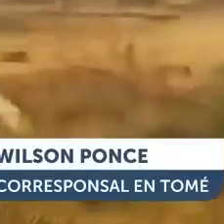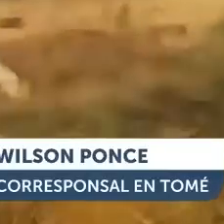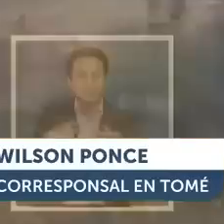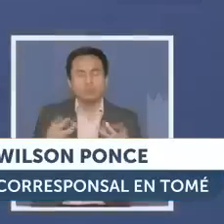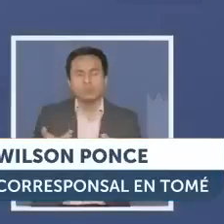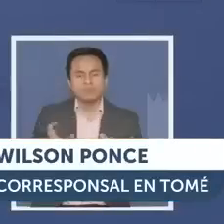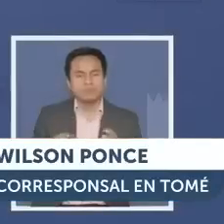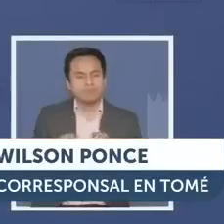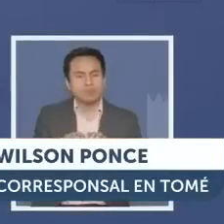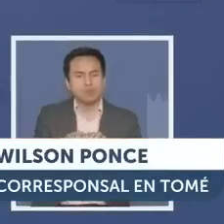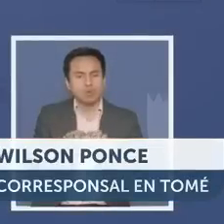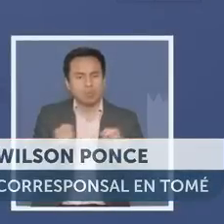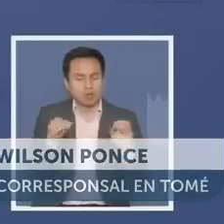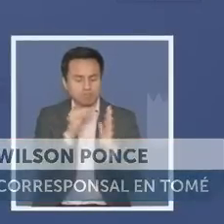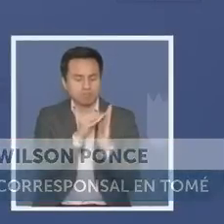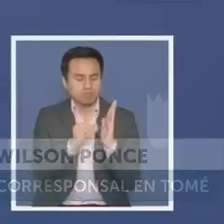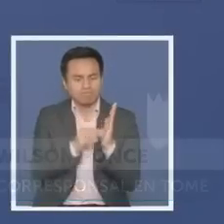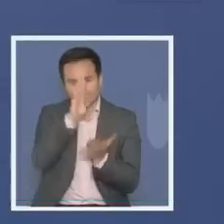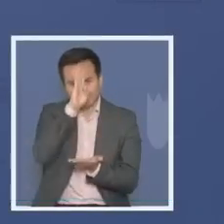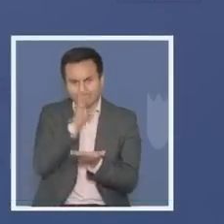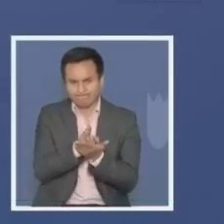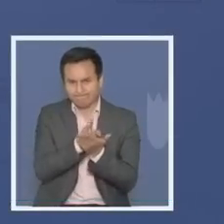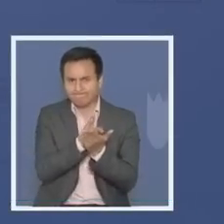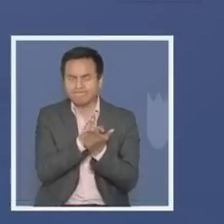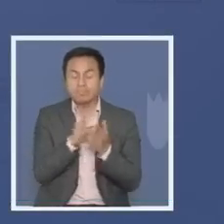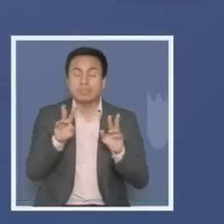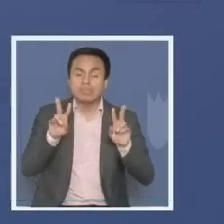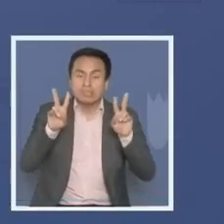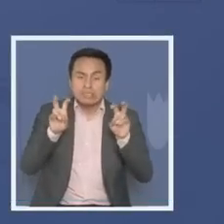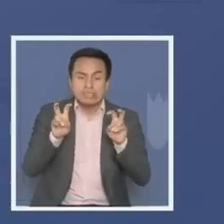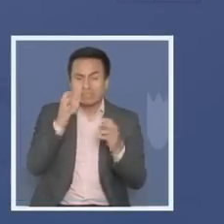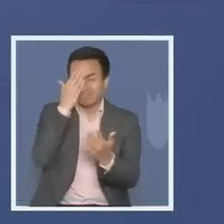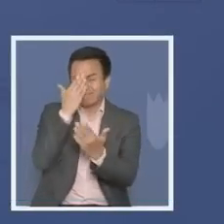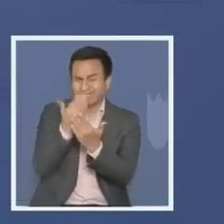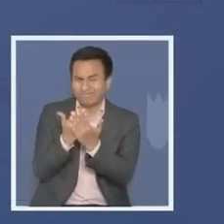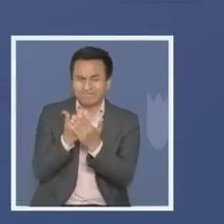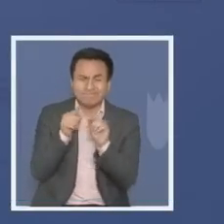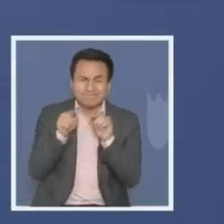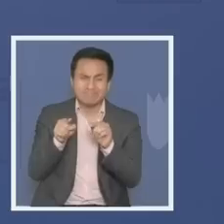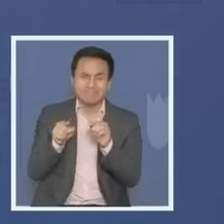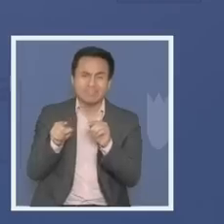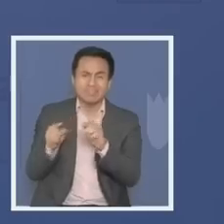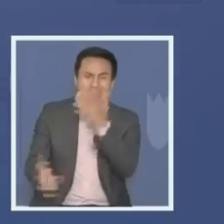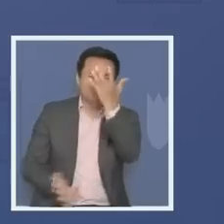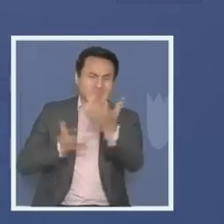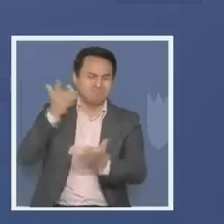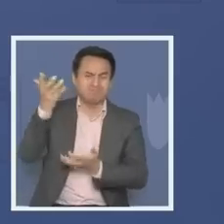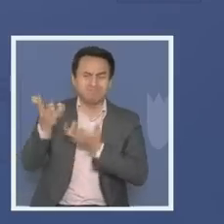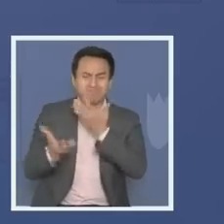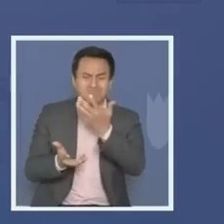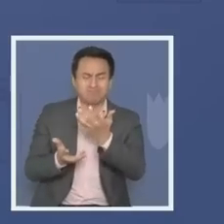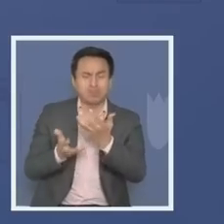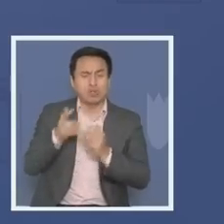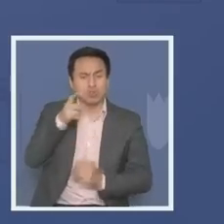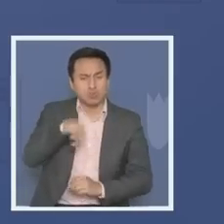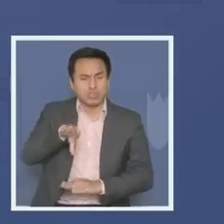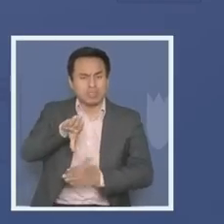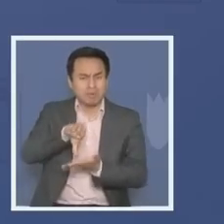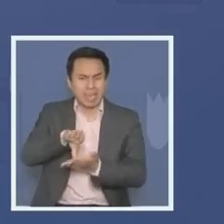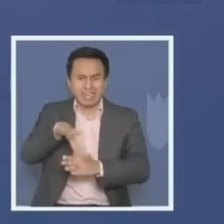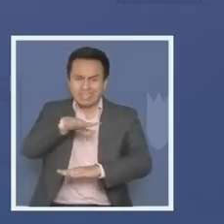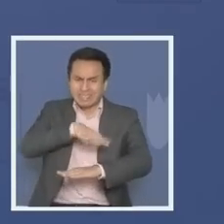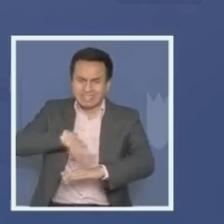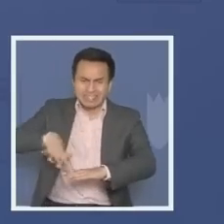dos segundos, vamos con la ministra del Interior. Vamos a engancharnos de inmediato con Carolina Toa. Incendios que estamos viviendo en el sur del